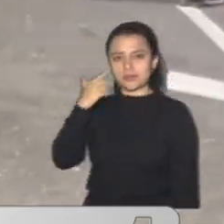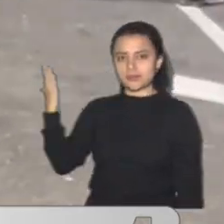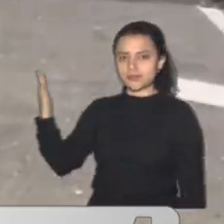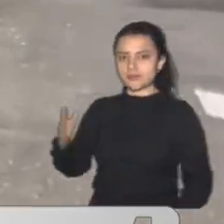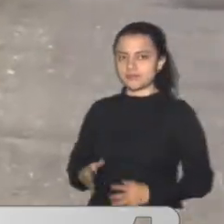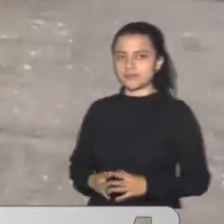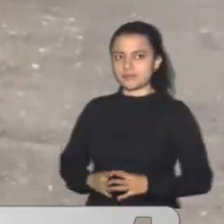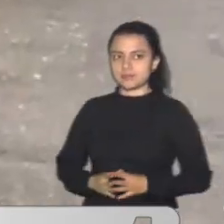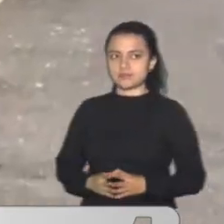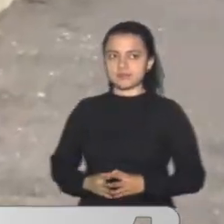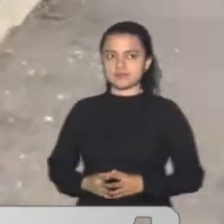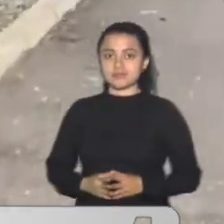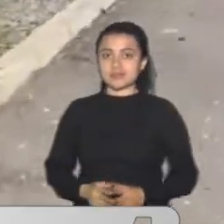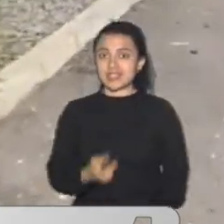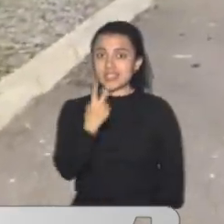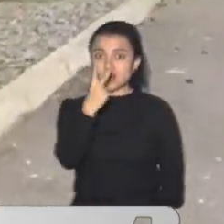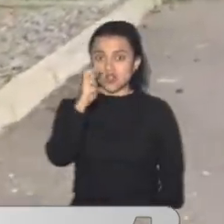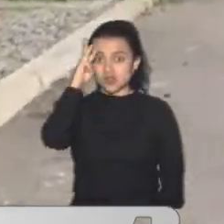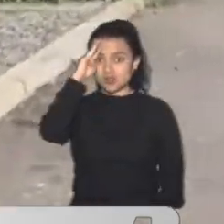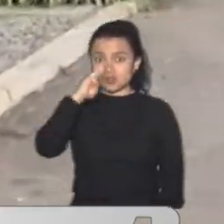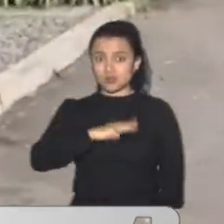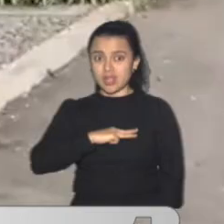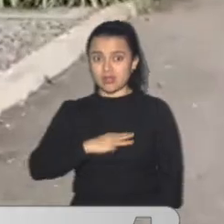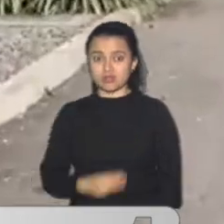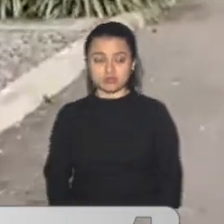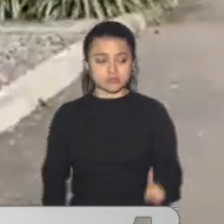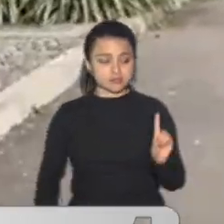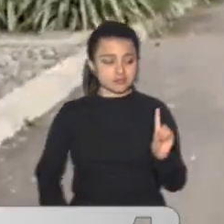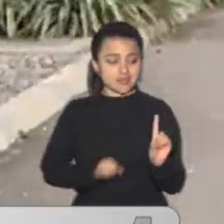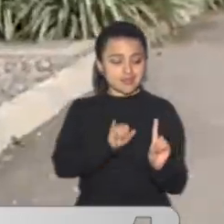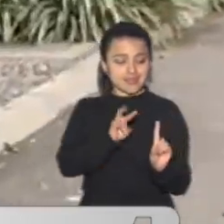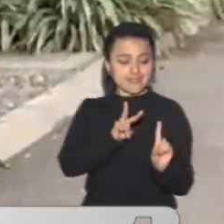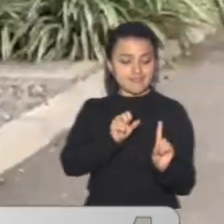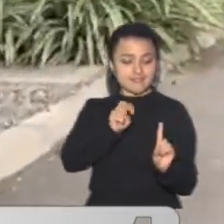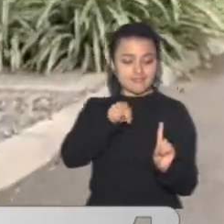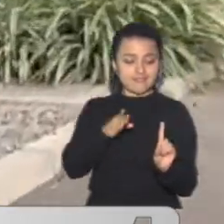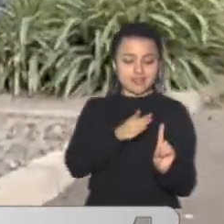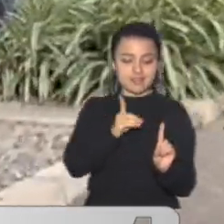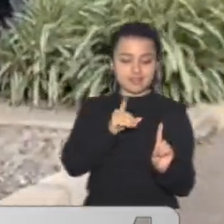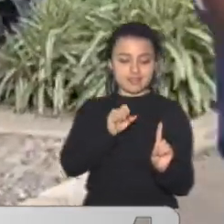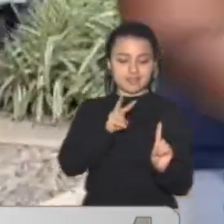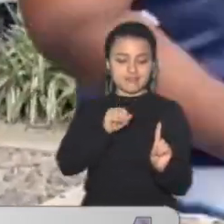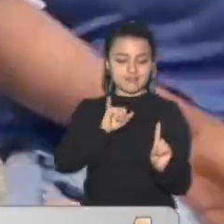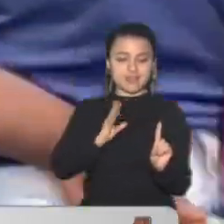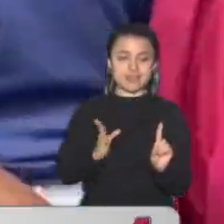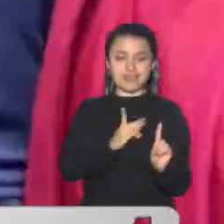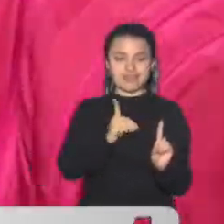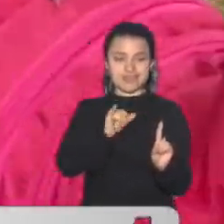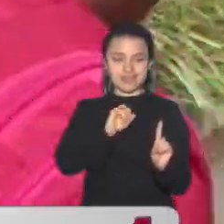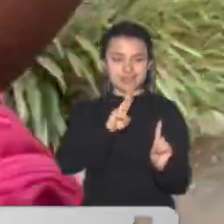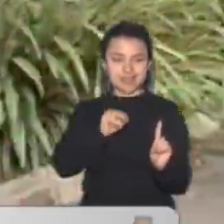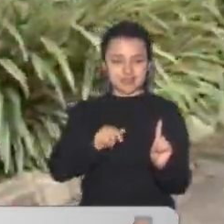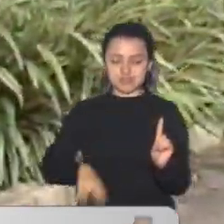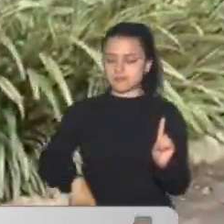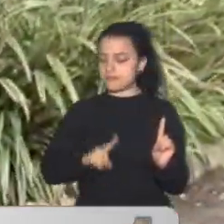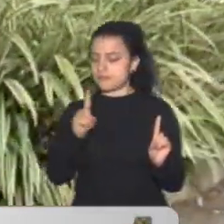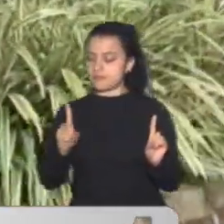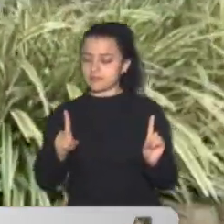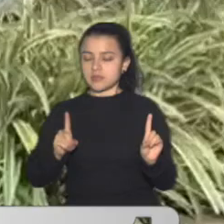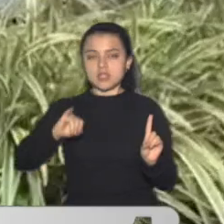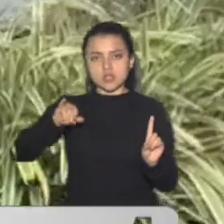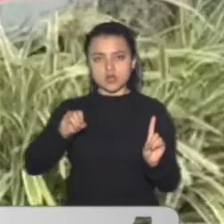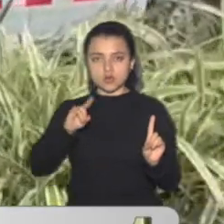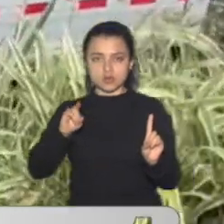se tratan de dos soldados identificados como iván david díaz quien sería la primera víctima del primer caso y josé felipe